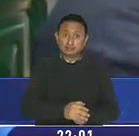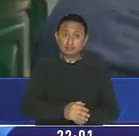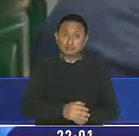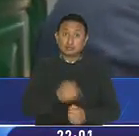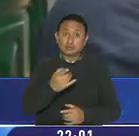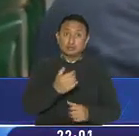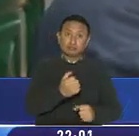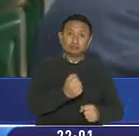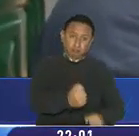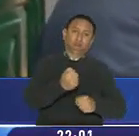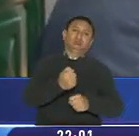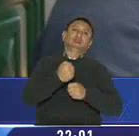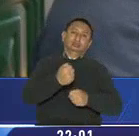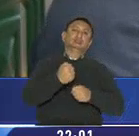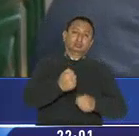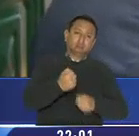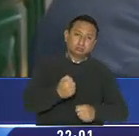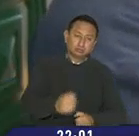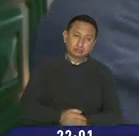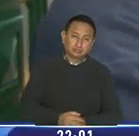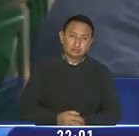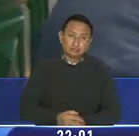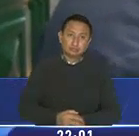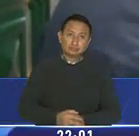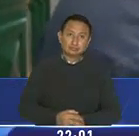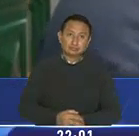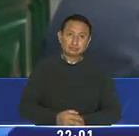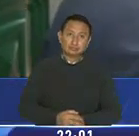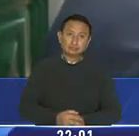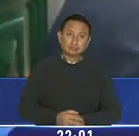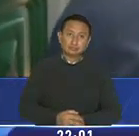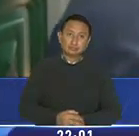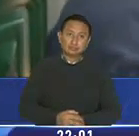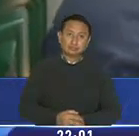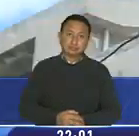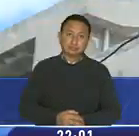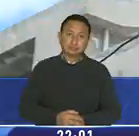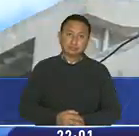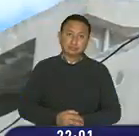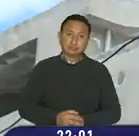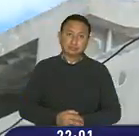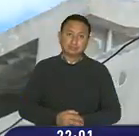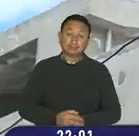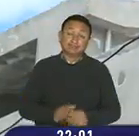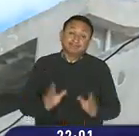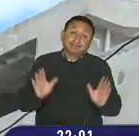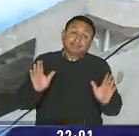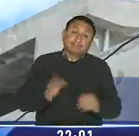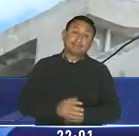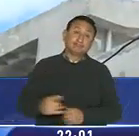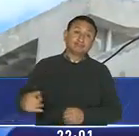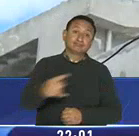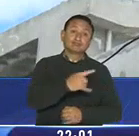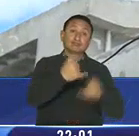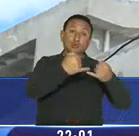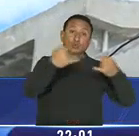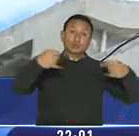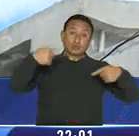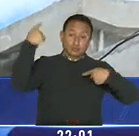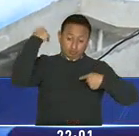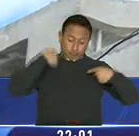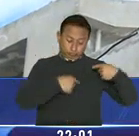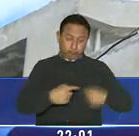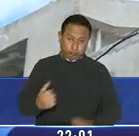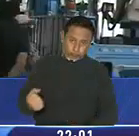la corriente. Porque estaba una tubería estaba moviendo, pero le jaló la corriente. Supuestamente la corriente corrió por su